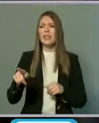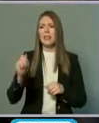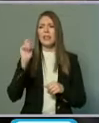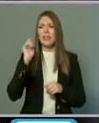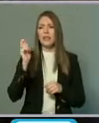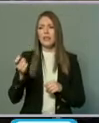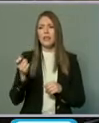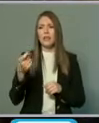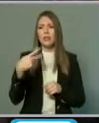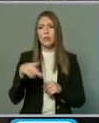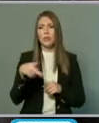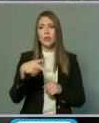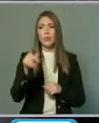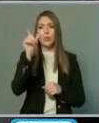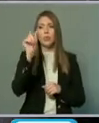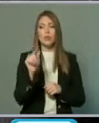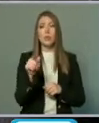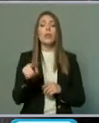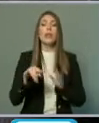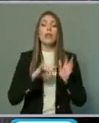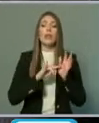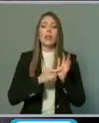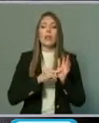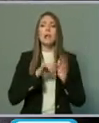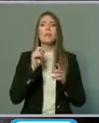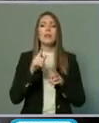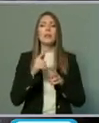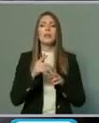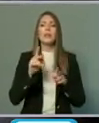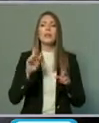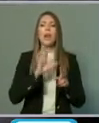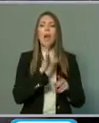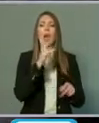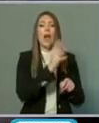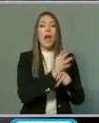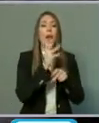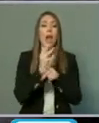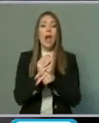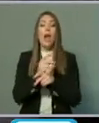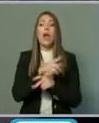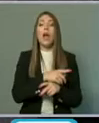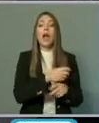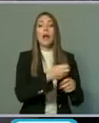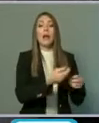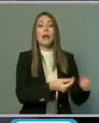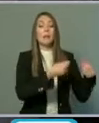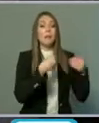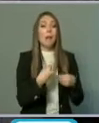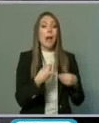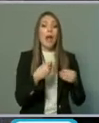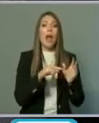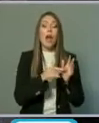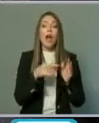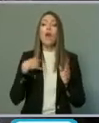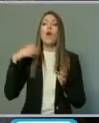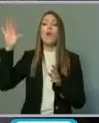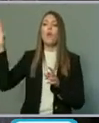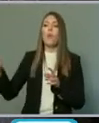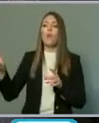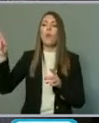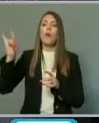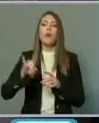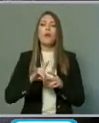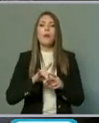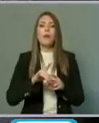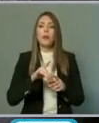sus joyitas? Son relojes de composturas, que no han venido a recoger. No me diga, ¿a poco traen el reloj